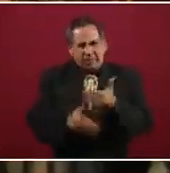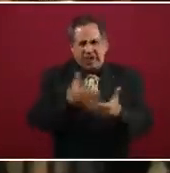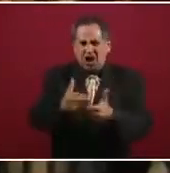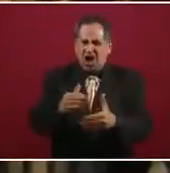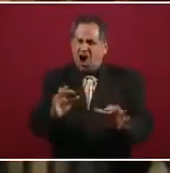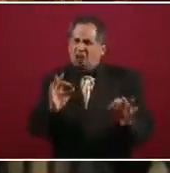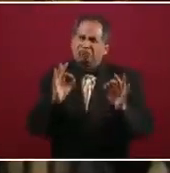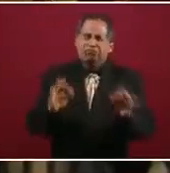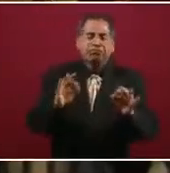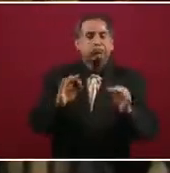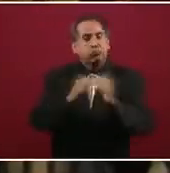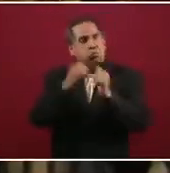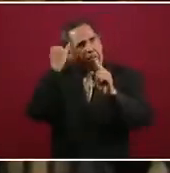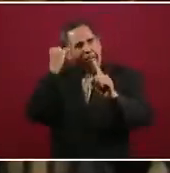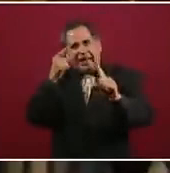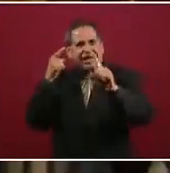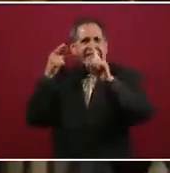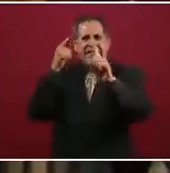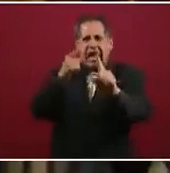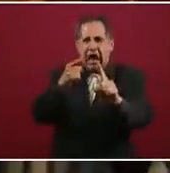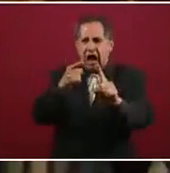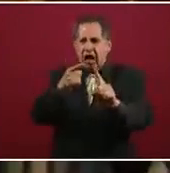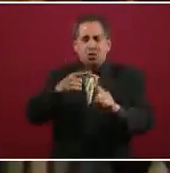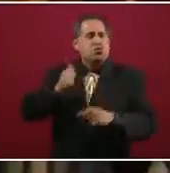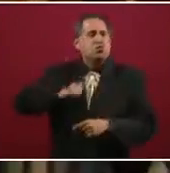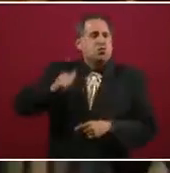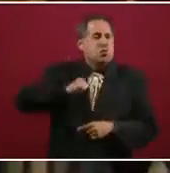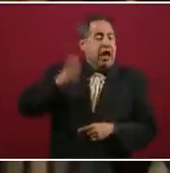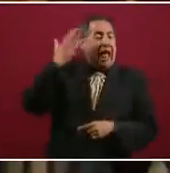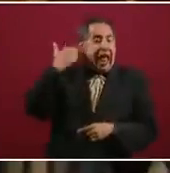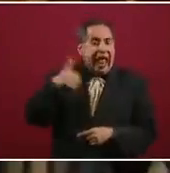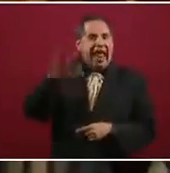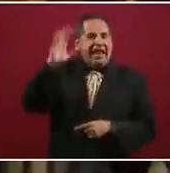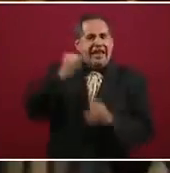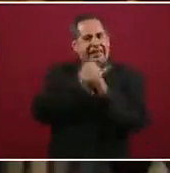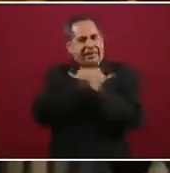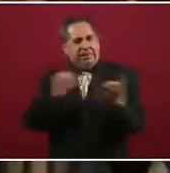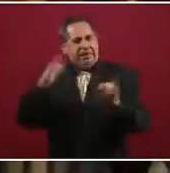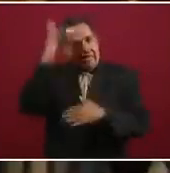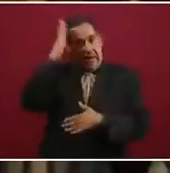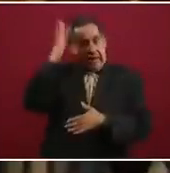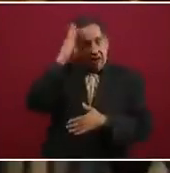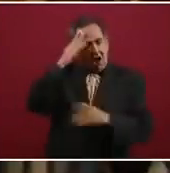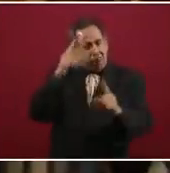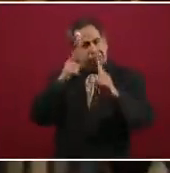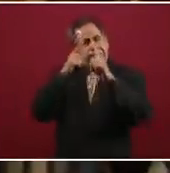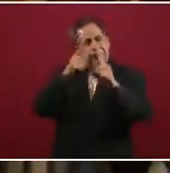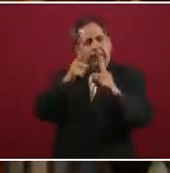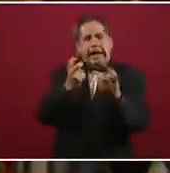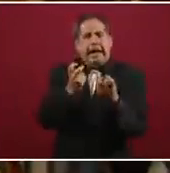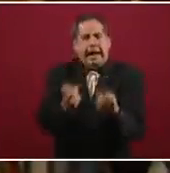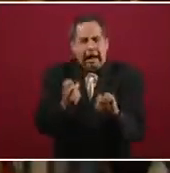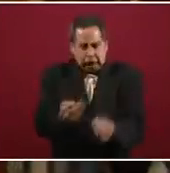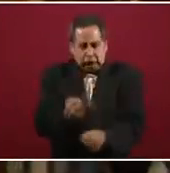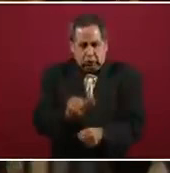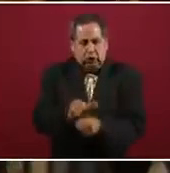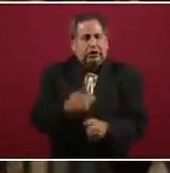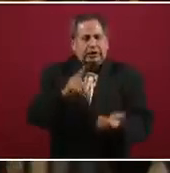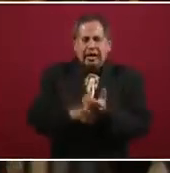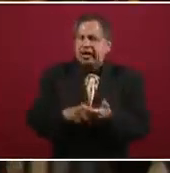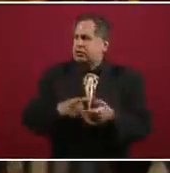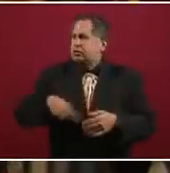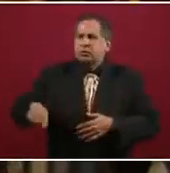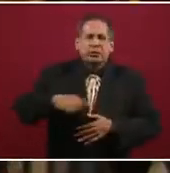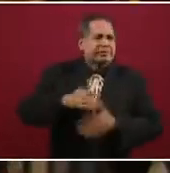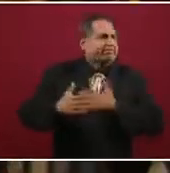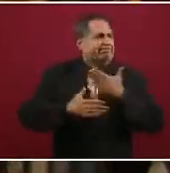empatar con los con el ideario de nuestros caudillos de la independencia. Es un placer esta noche estar aquí y